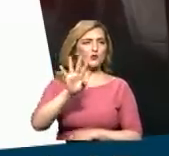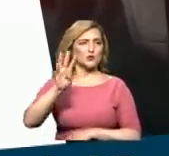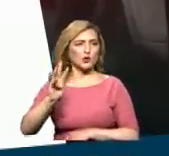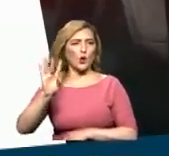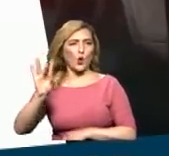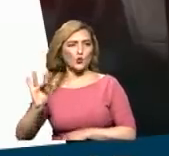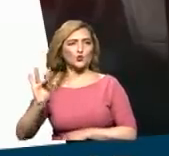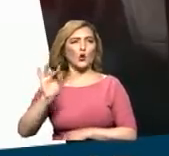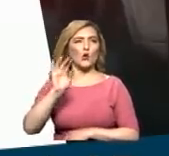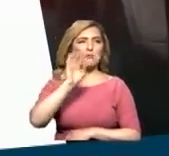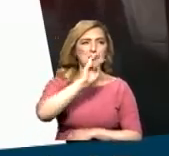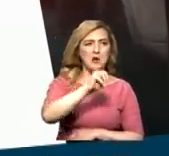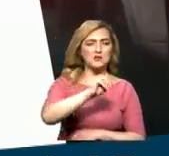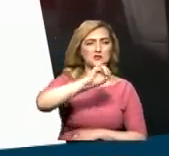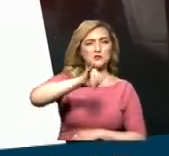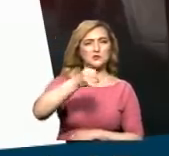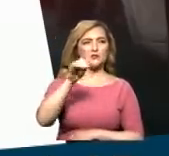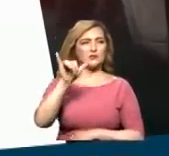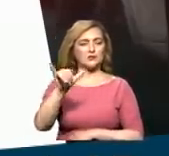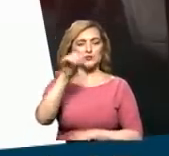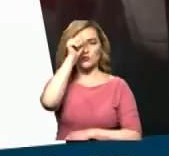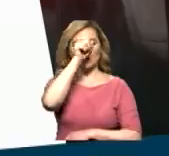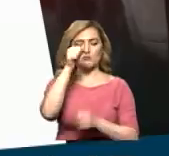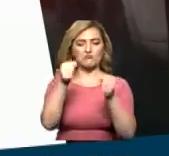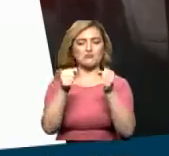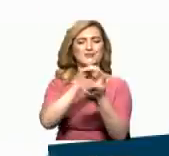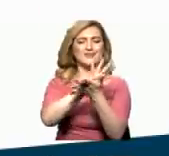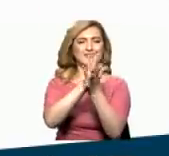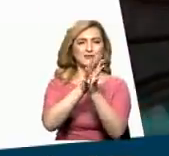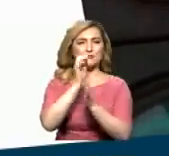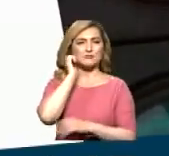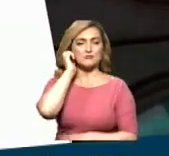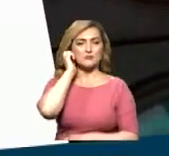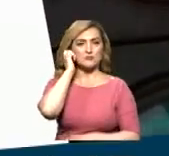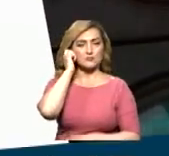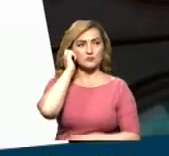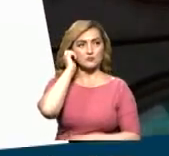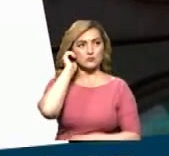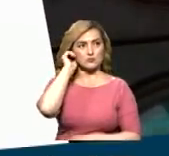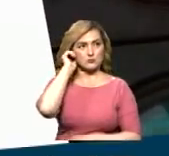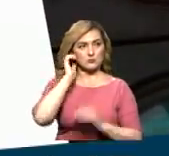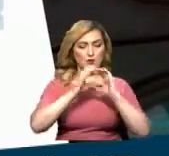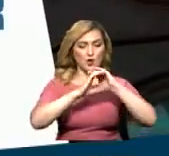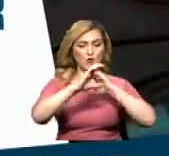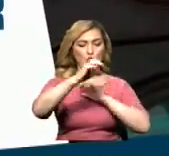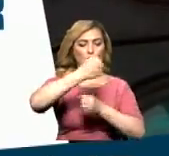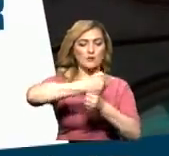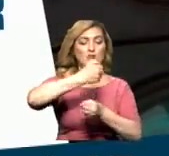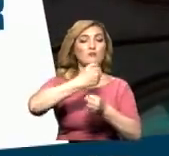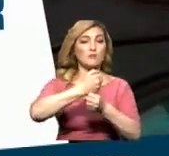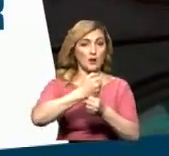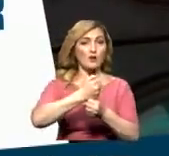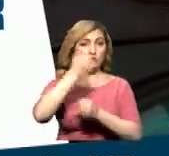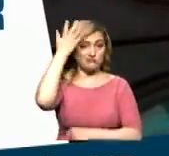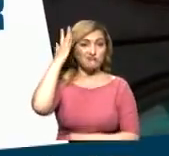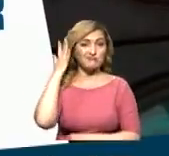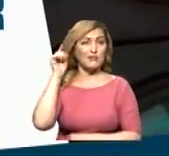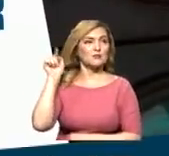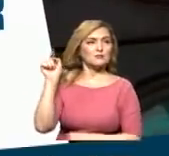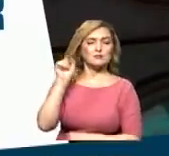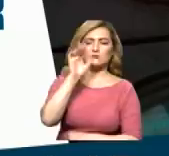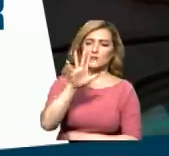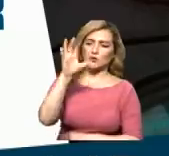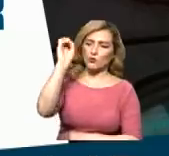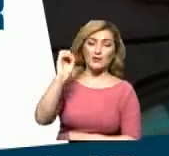jueves y sábado. El domingo no circularán vehículos particulares. El transporte urbano podrá laborar en este color con el 50%